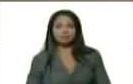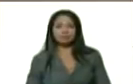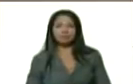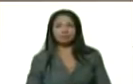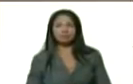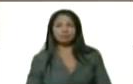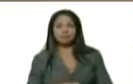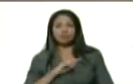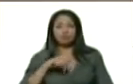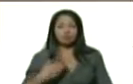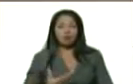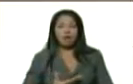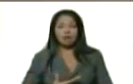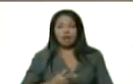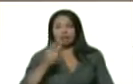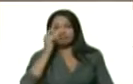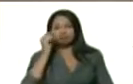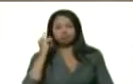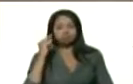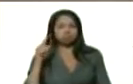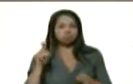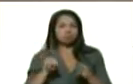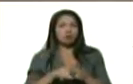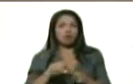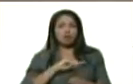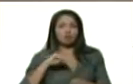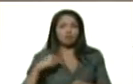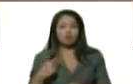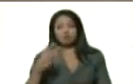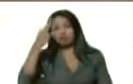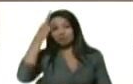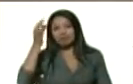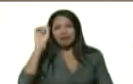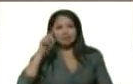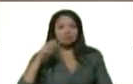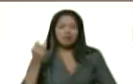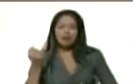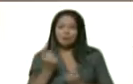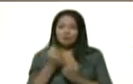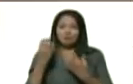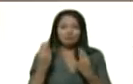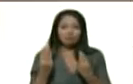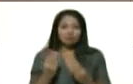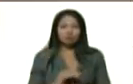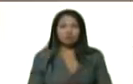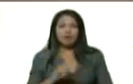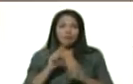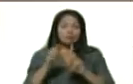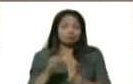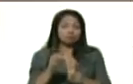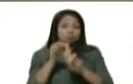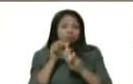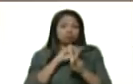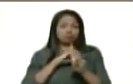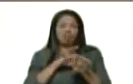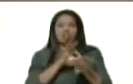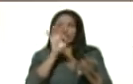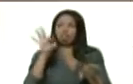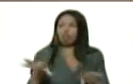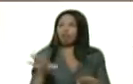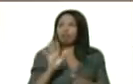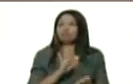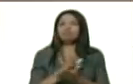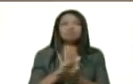a nuestros alcaldes, a nuestras alcaldesas, a nuestros concejales. A veces los elegimos y los dejamos por ahí,